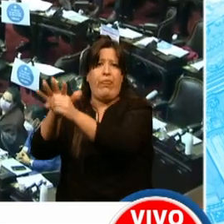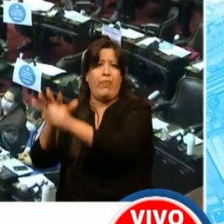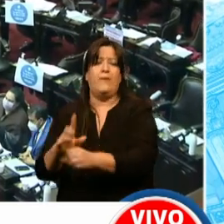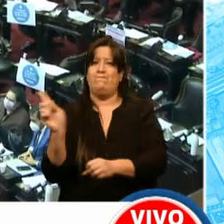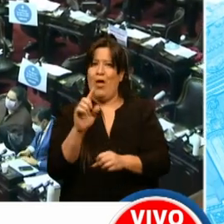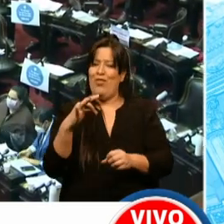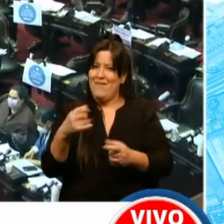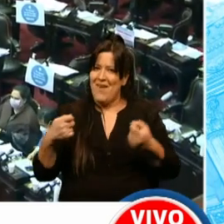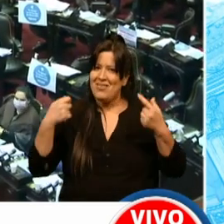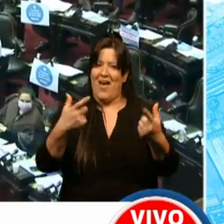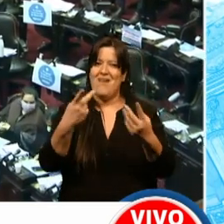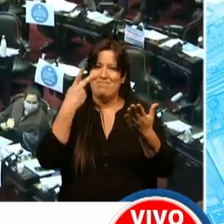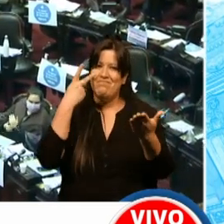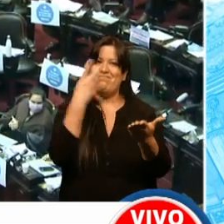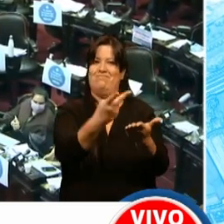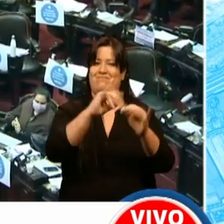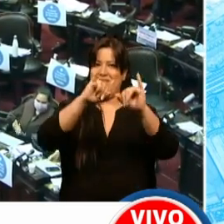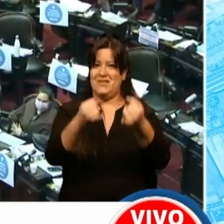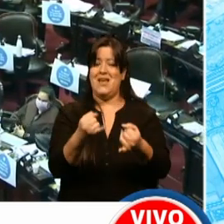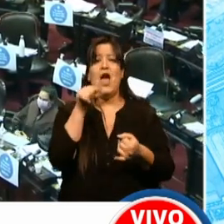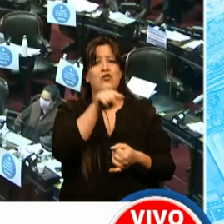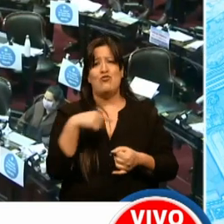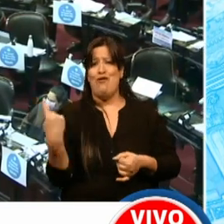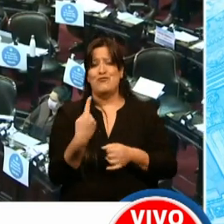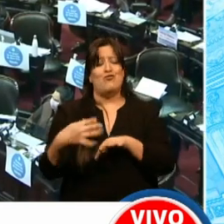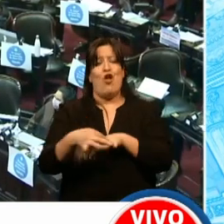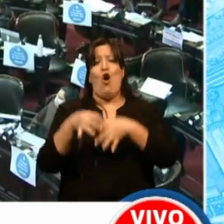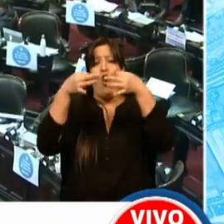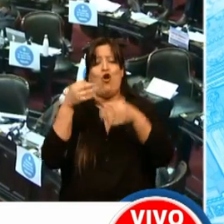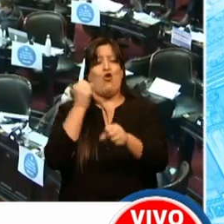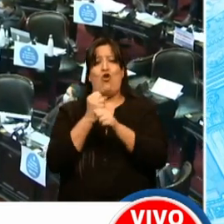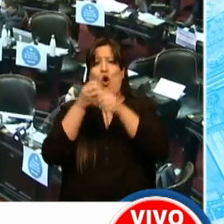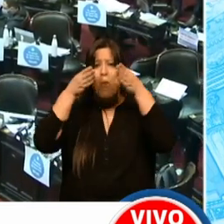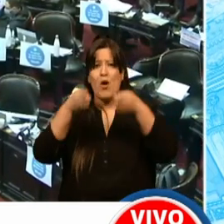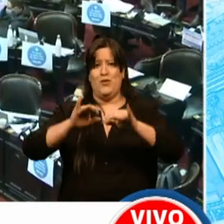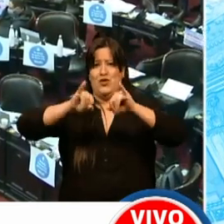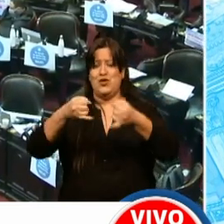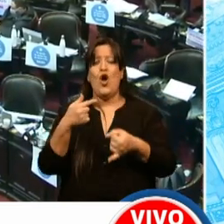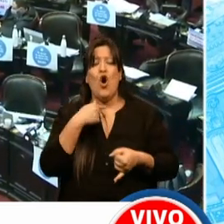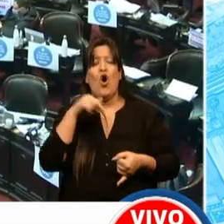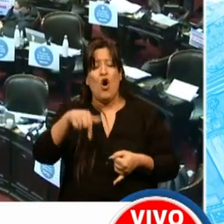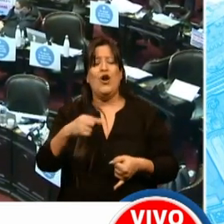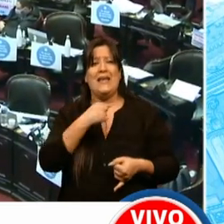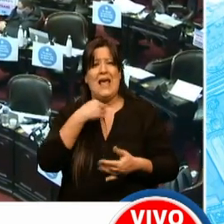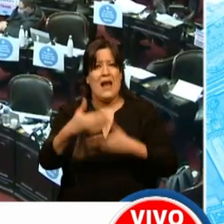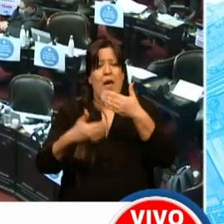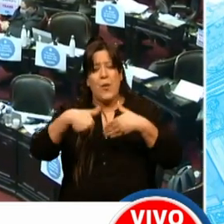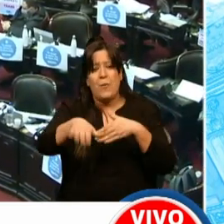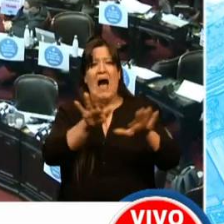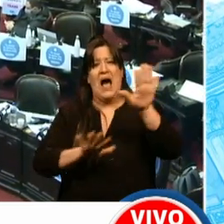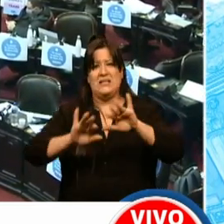es algo que estamos comprometidos a hacer y que hoy queremos hacerlo y vamos a